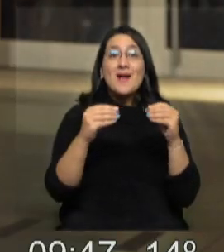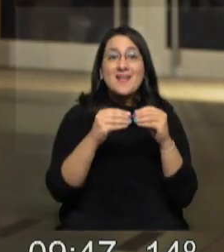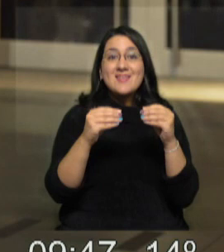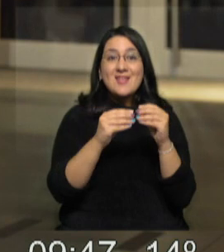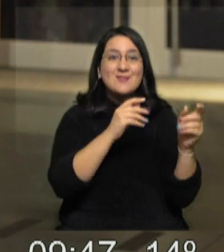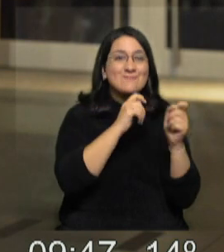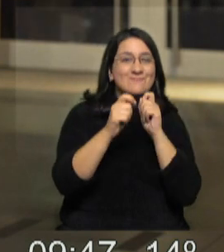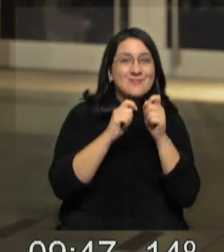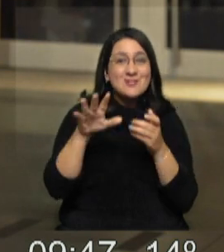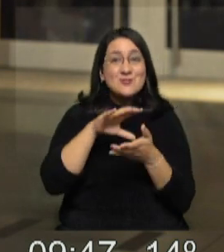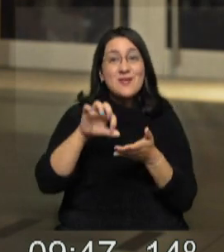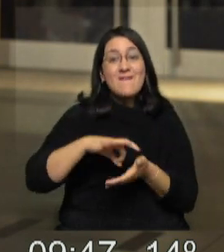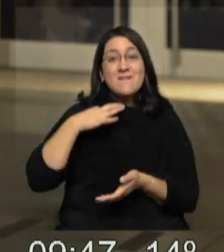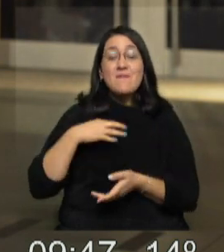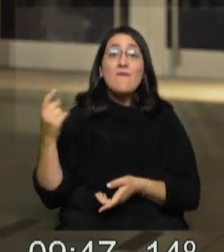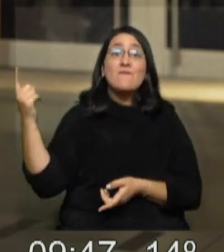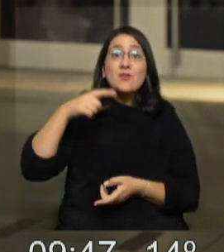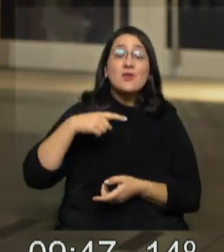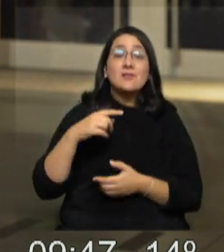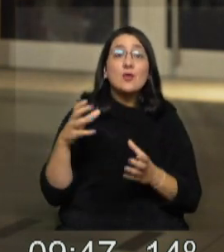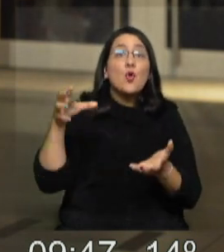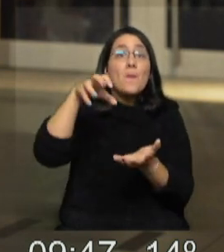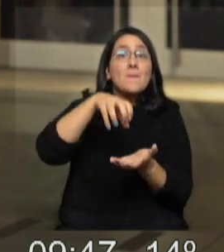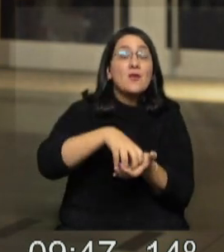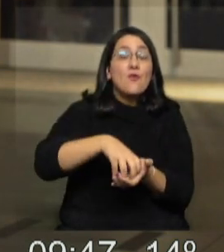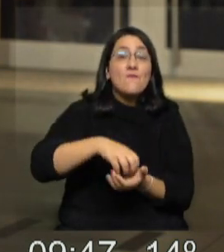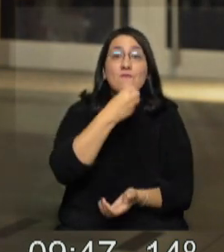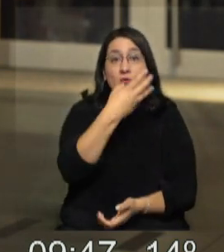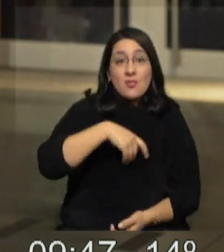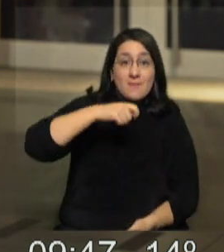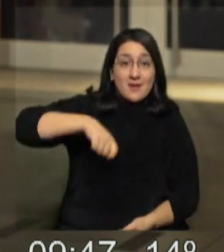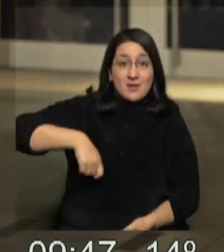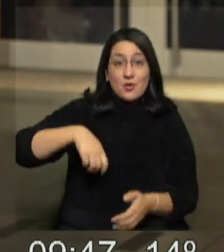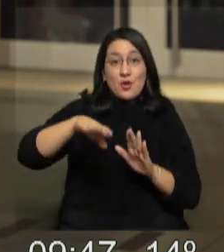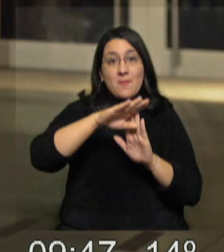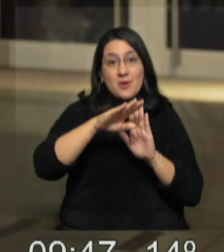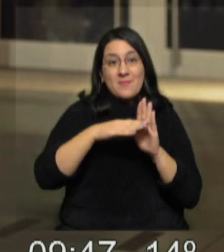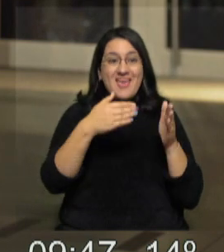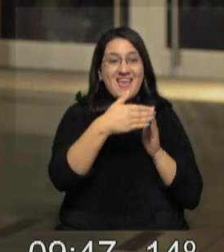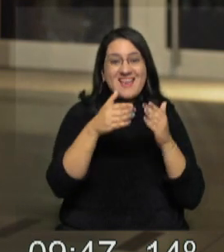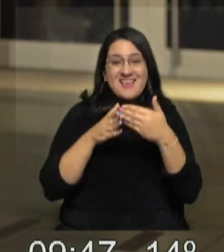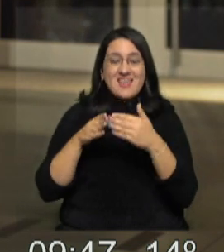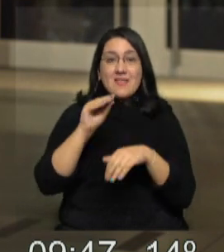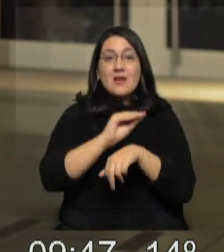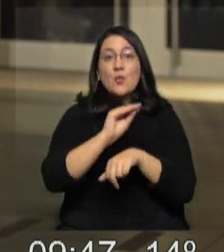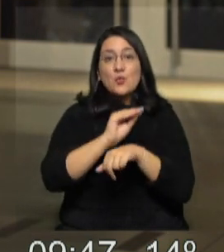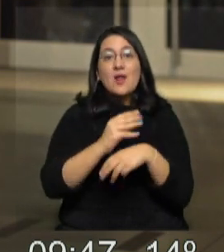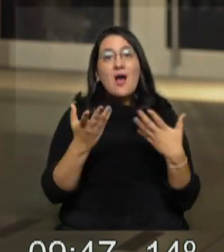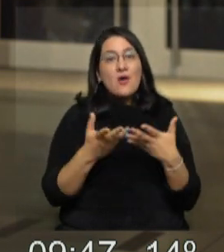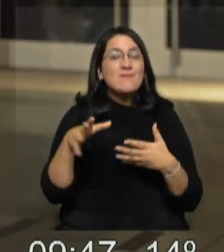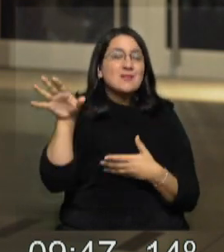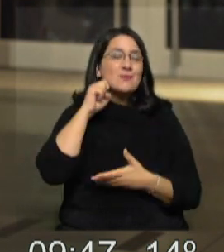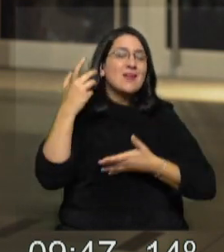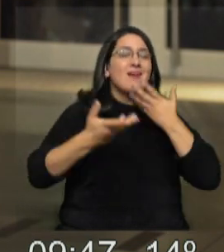itinerante de Ciudad Viva ha venido hasta aquí, hasta el complejo Crece, en Flor de Maroñas, a propósito del programa Esquinas de la Cultura, y vamos a escuchar